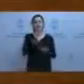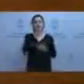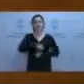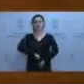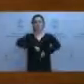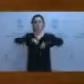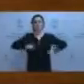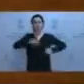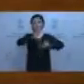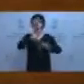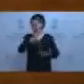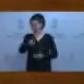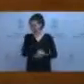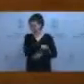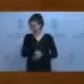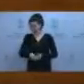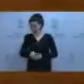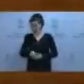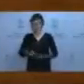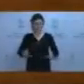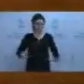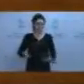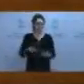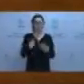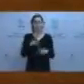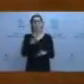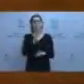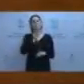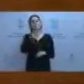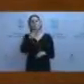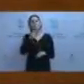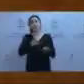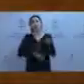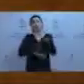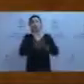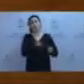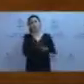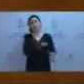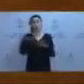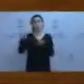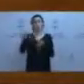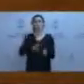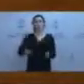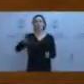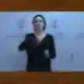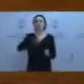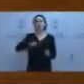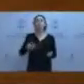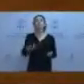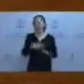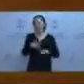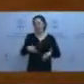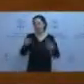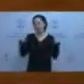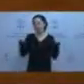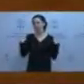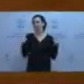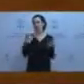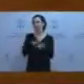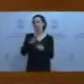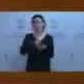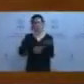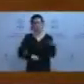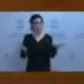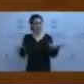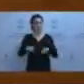las ya existentes? También es una pregunta. ¿Han pensado cómo van a evitar que se marchen hacia otras comunidades autónomas y en materia fiscal? No he leído nada. Quizá vengan